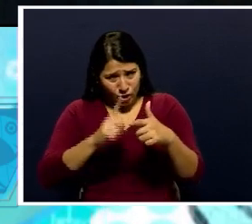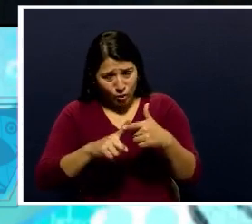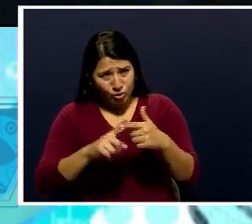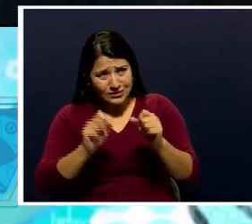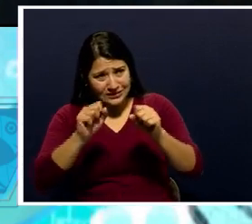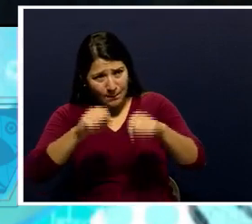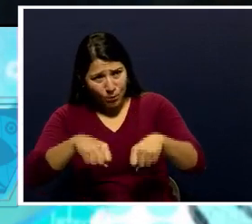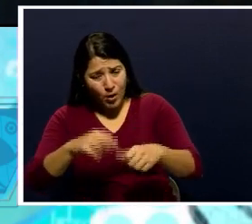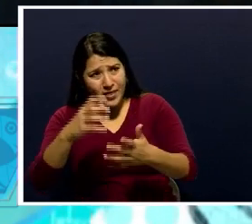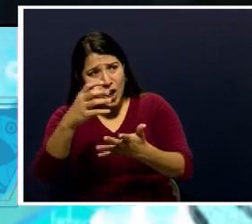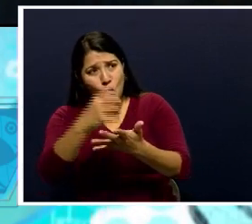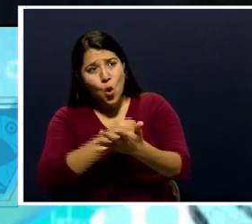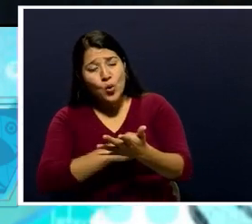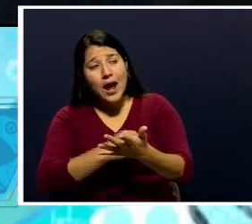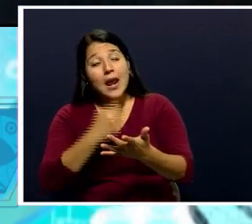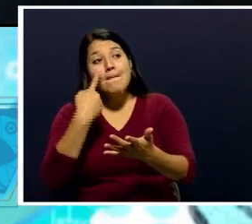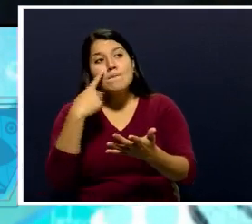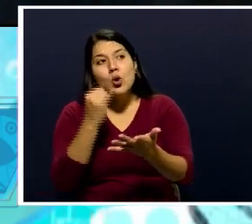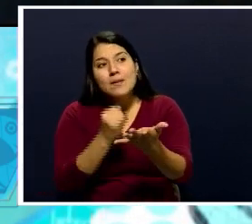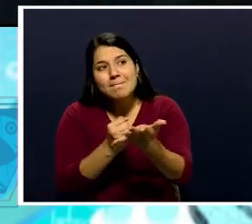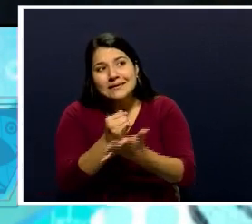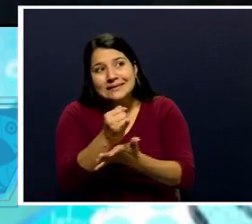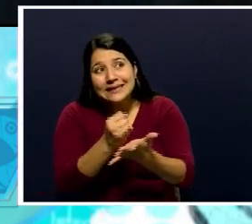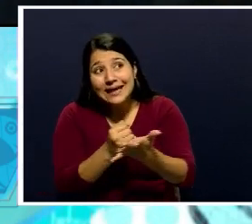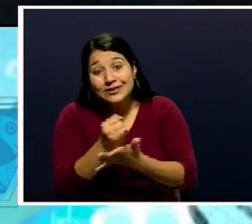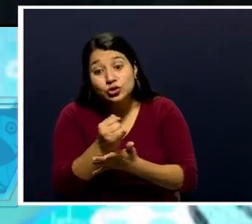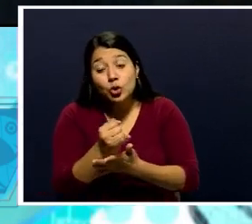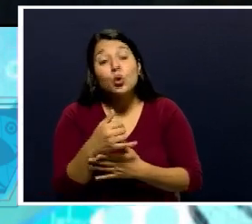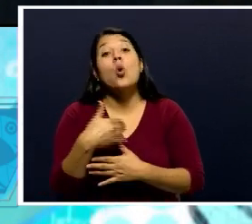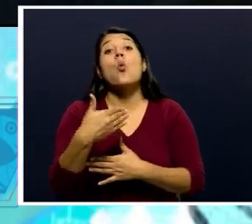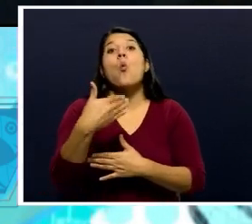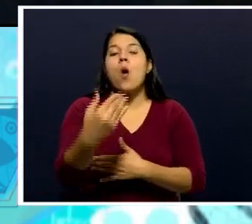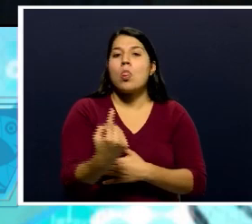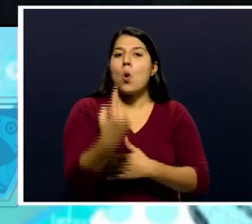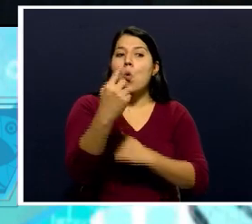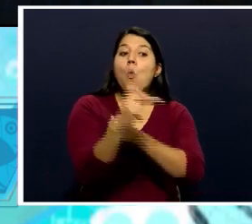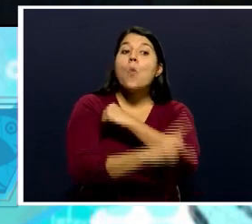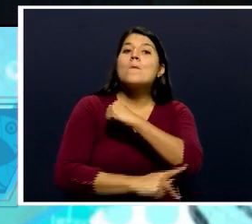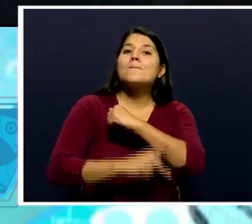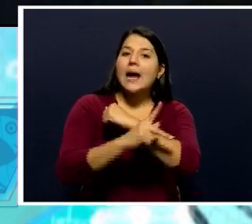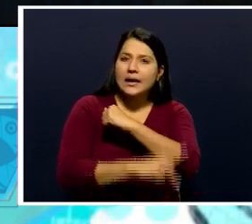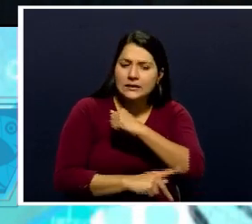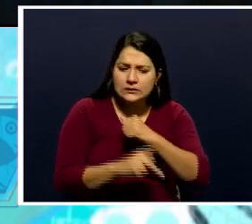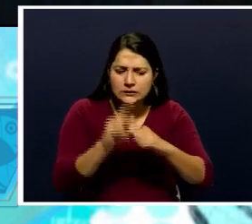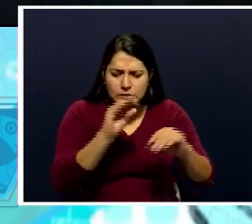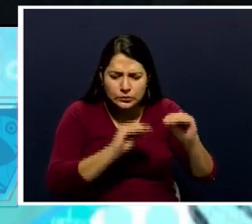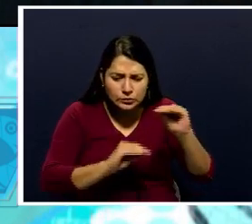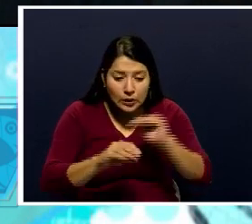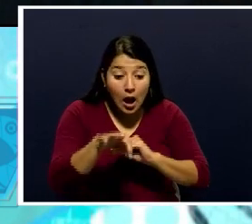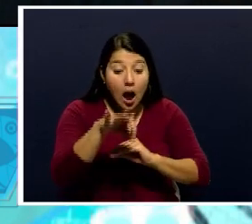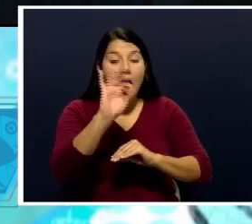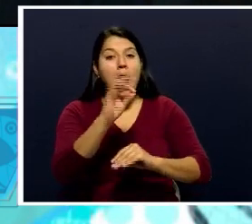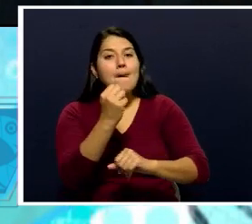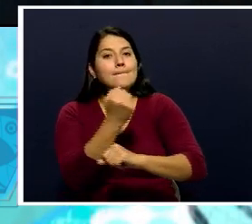por la vacuna una vez que se desarrolle? Y si es así, ¿qué pasará con los que no tengan dinero para